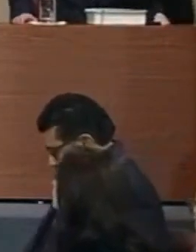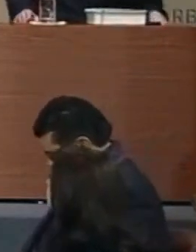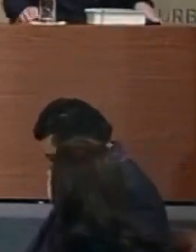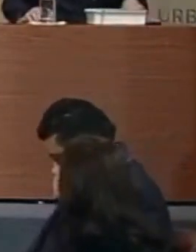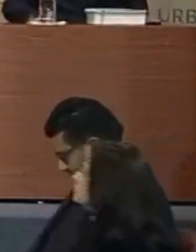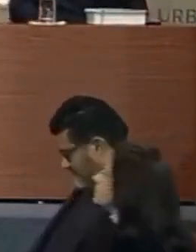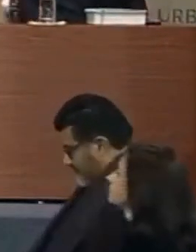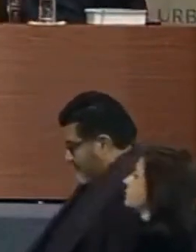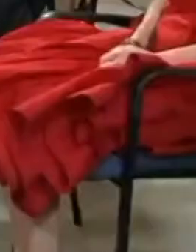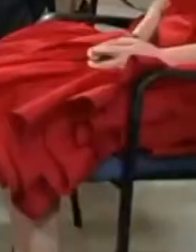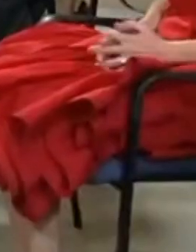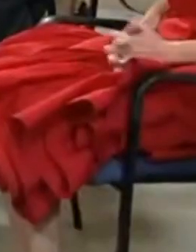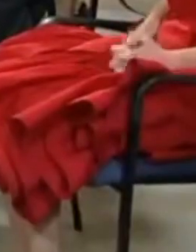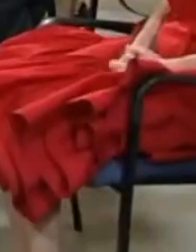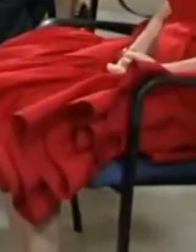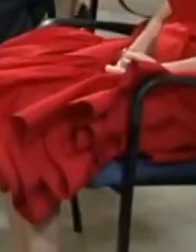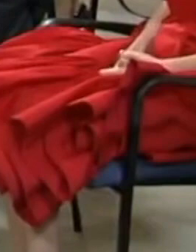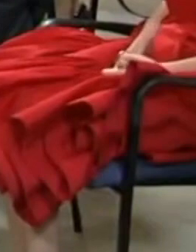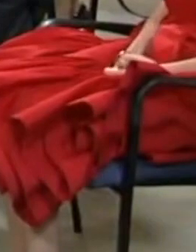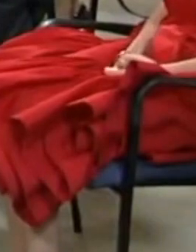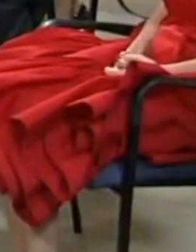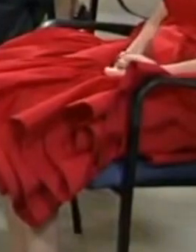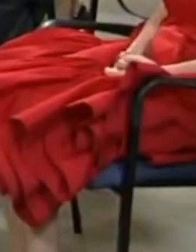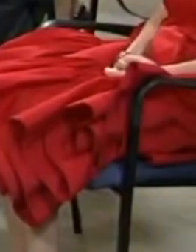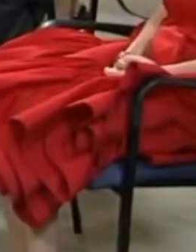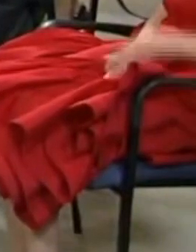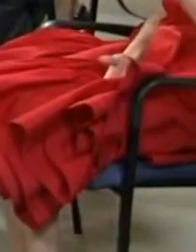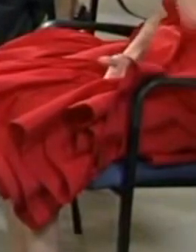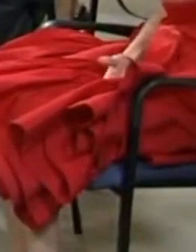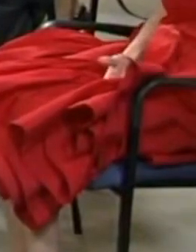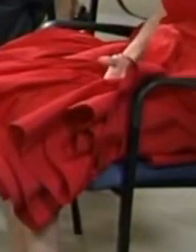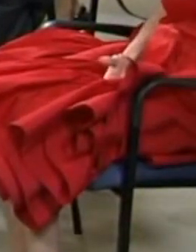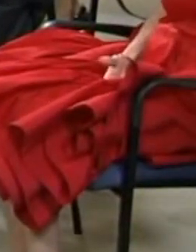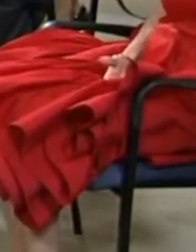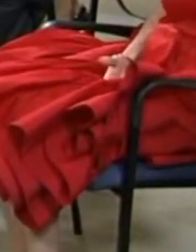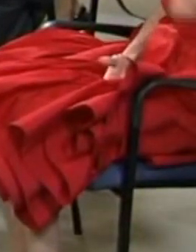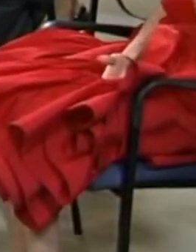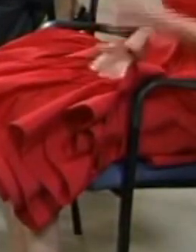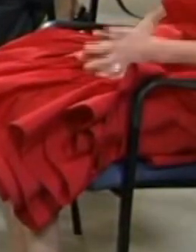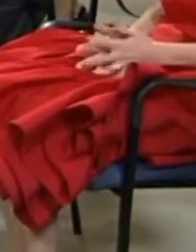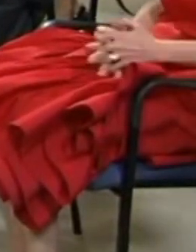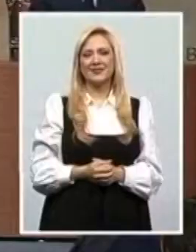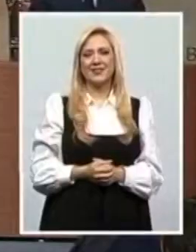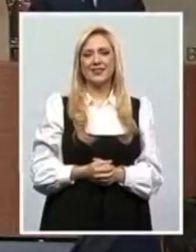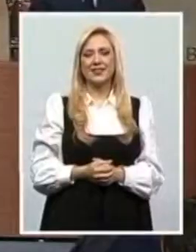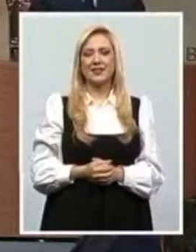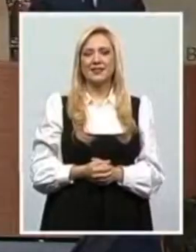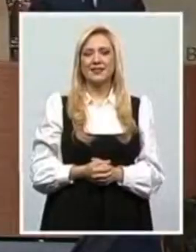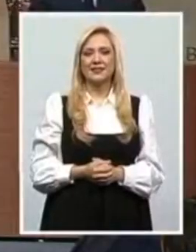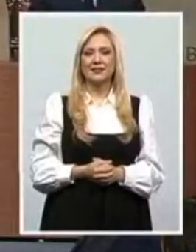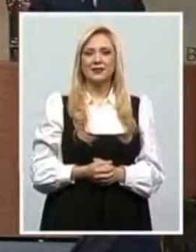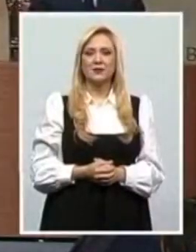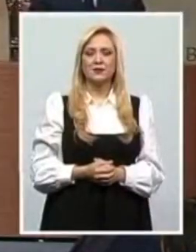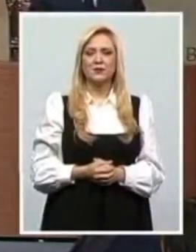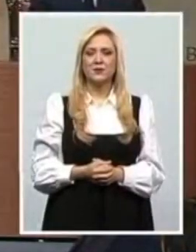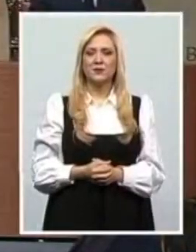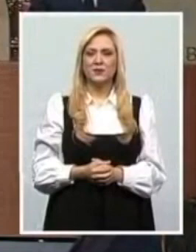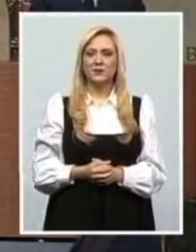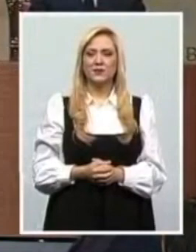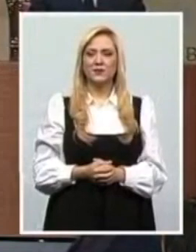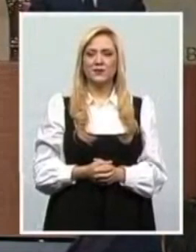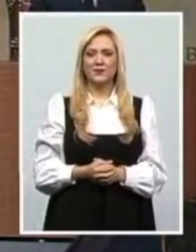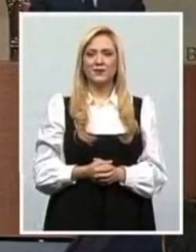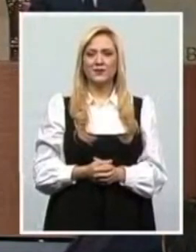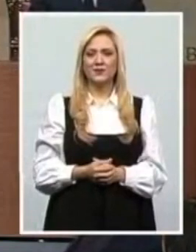este año a 17 funcionarios y también la prevención mediante un sistema de denuncias y control de patrimonio de los servidores públicos.